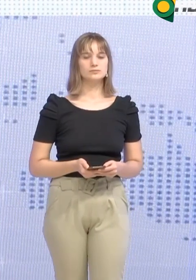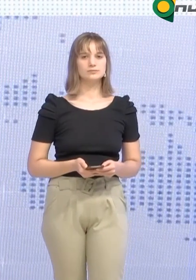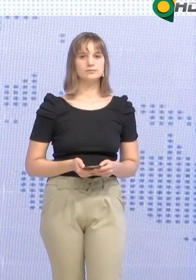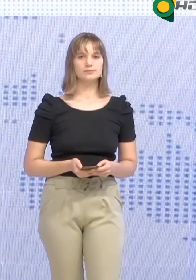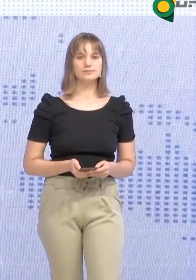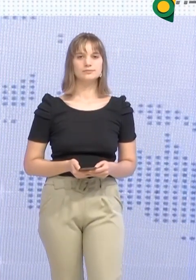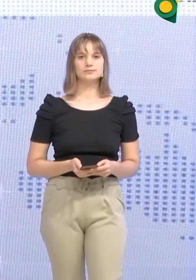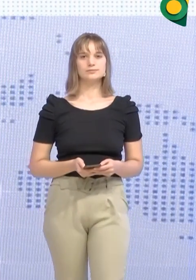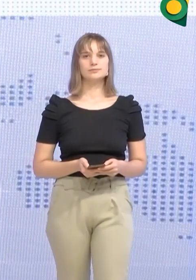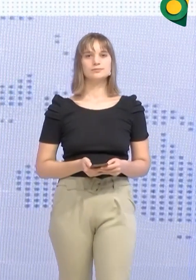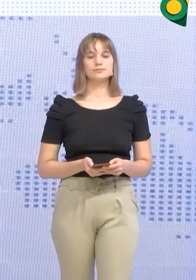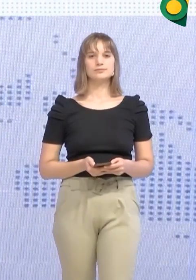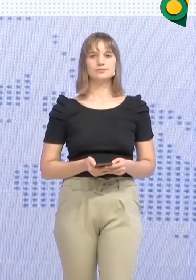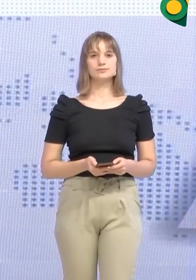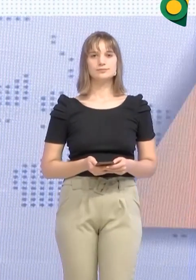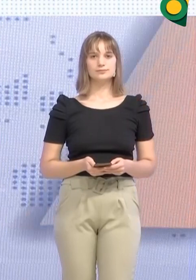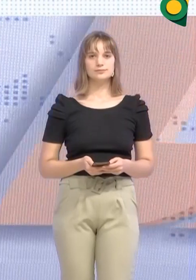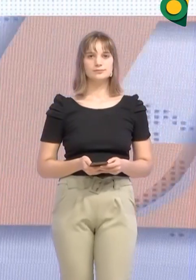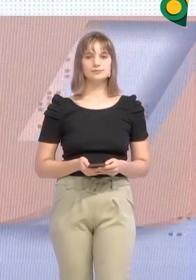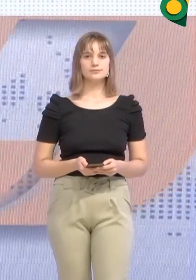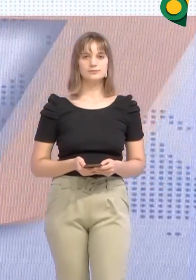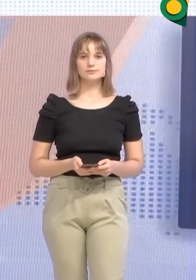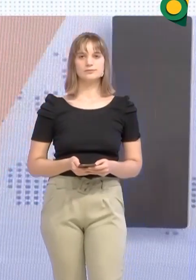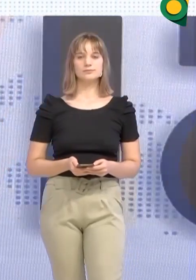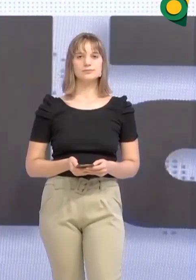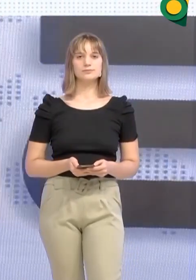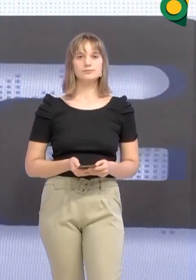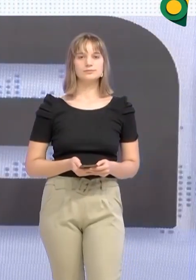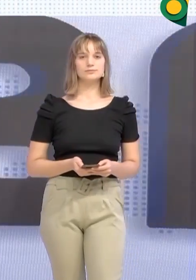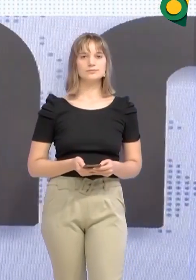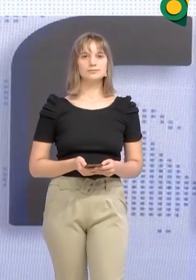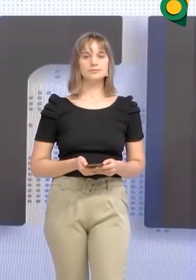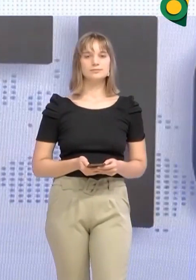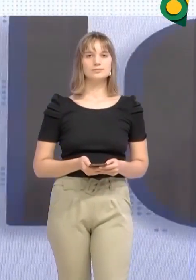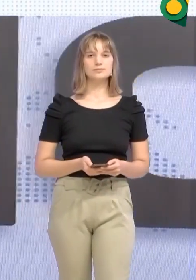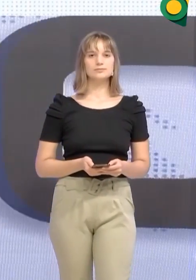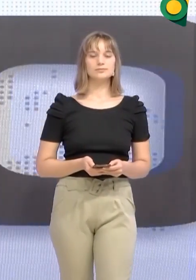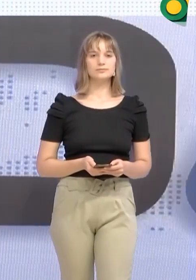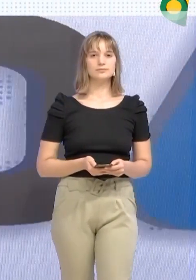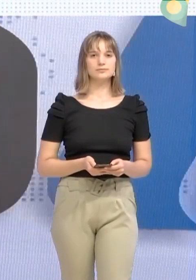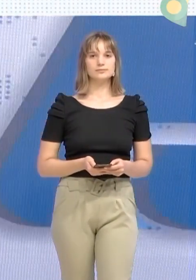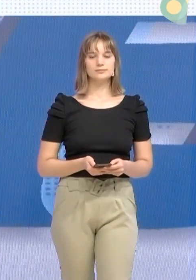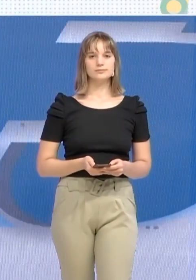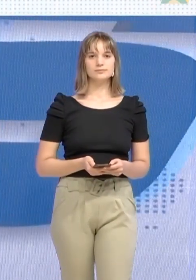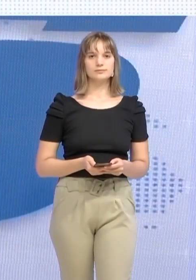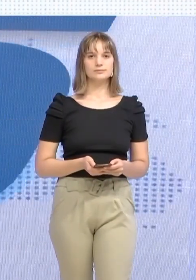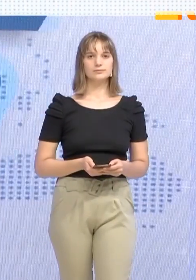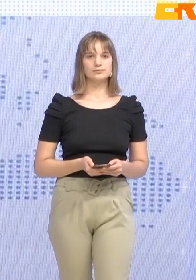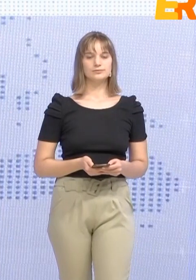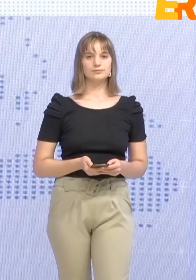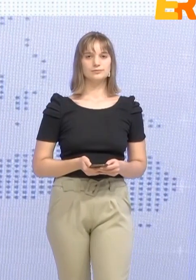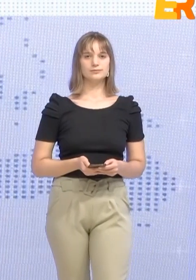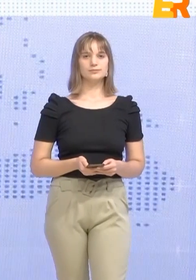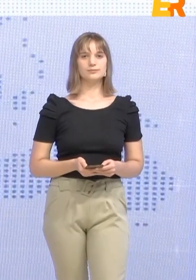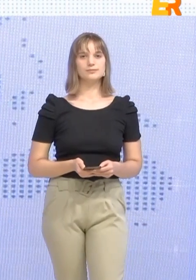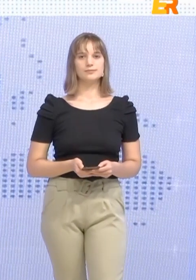brindar información. Nunca los bancos, eso te tienen que tener en claro, nunca los bancos te van a